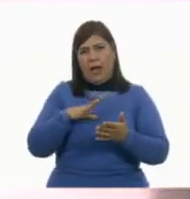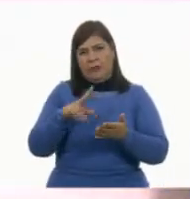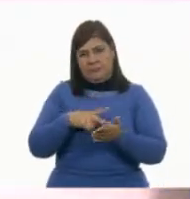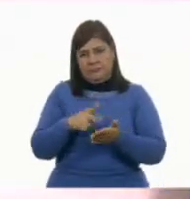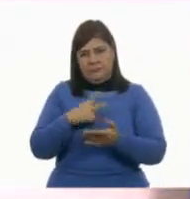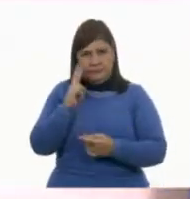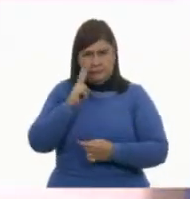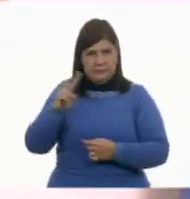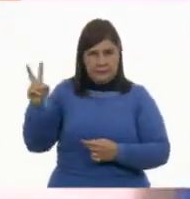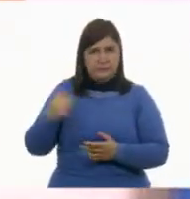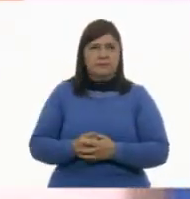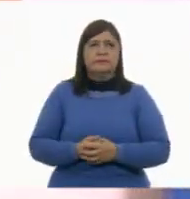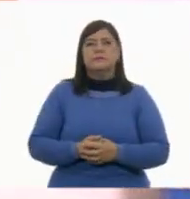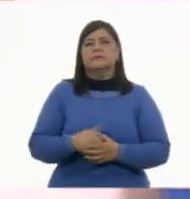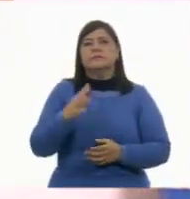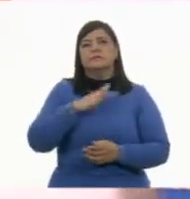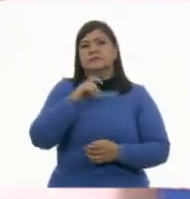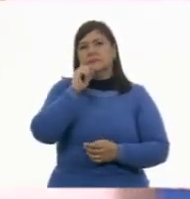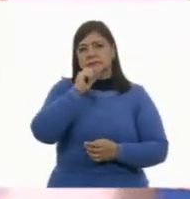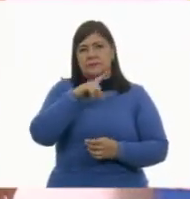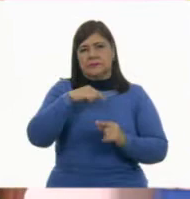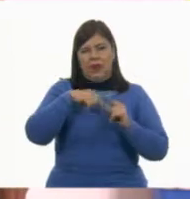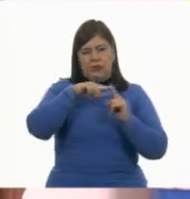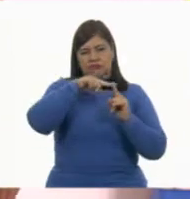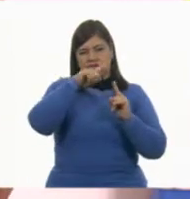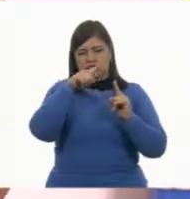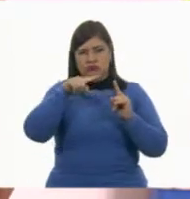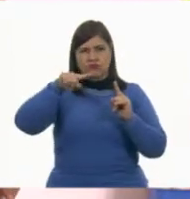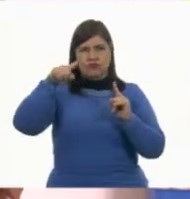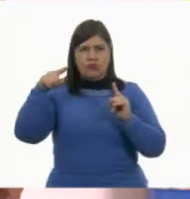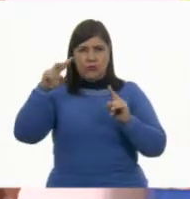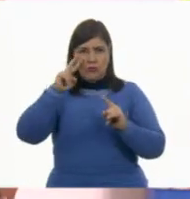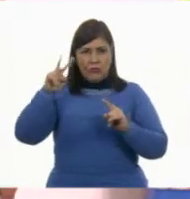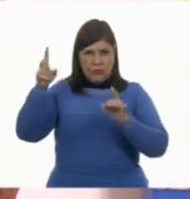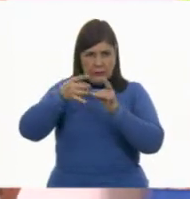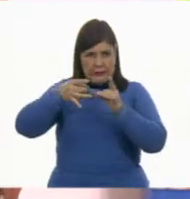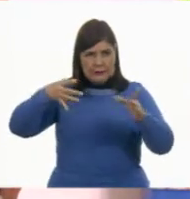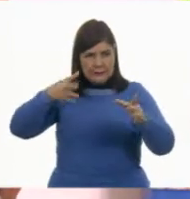repetida. Después tenemos una línea como ondulada.